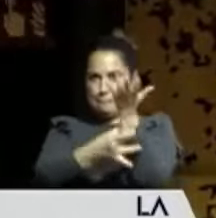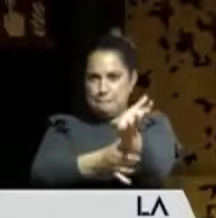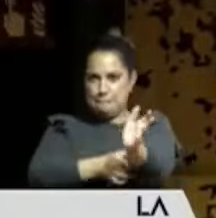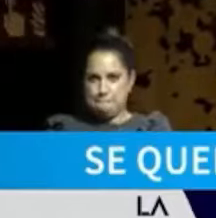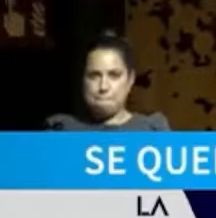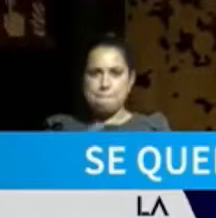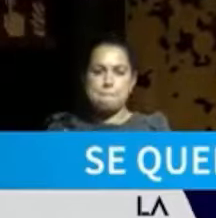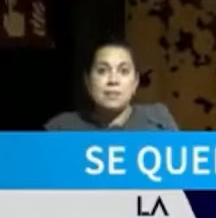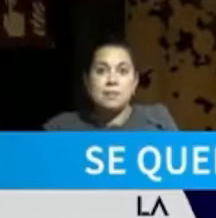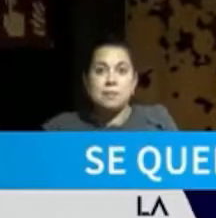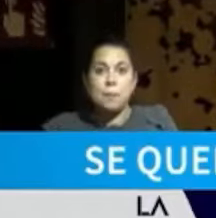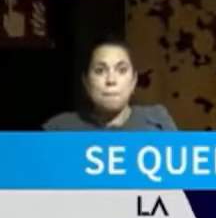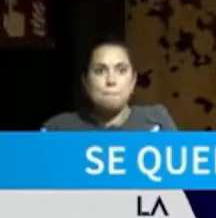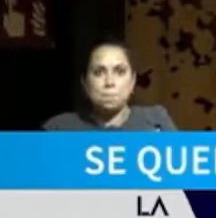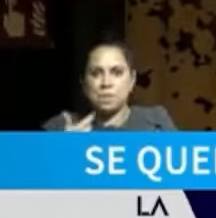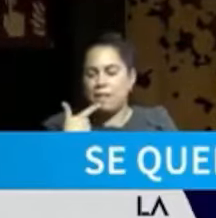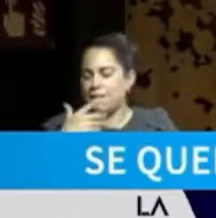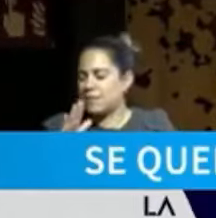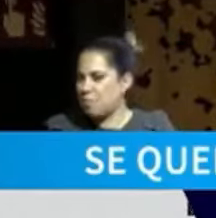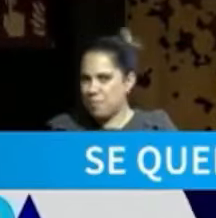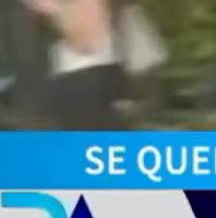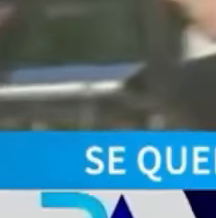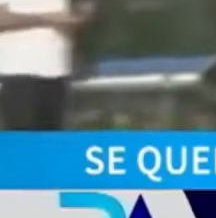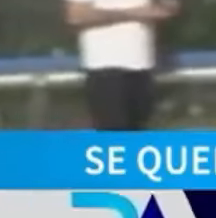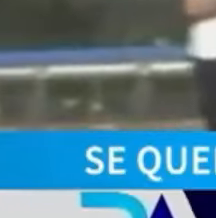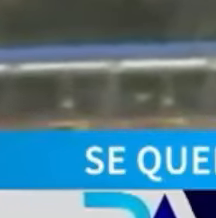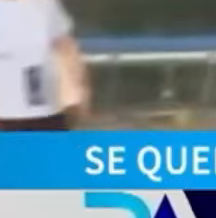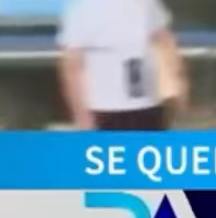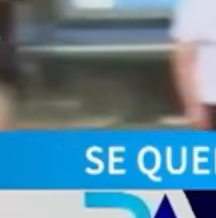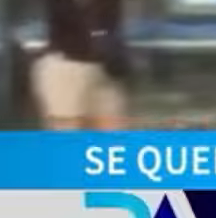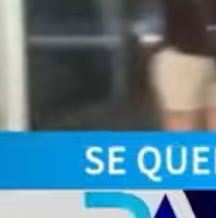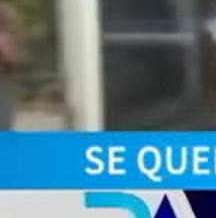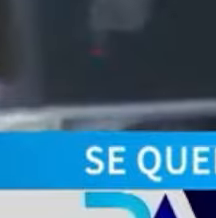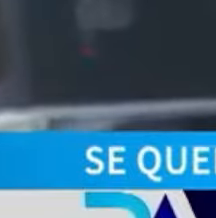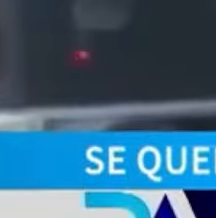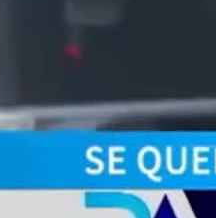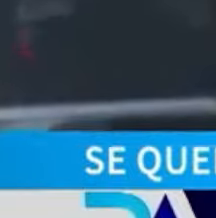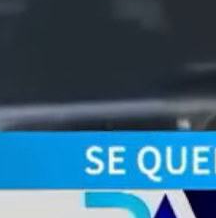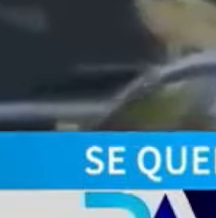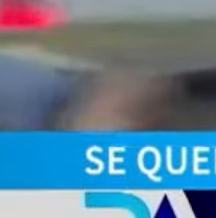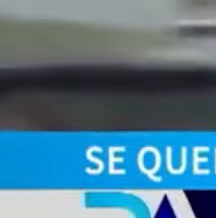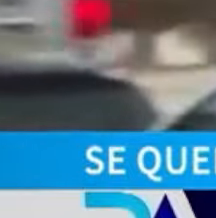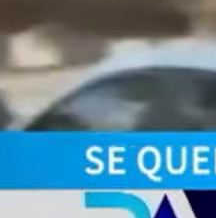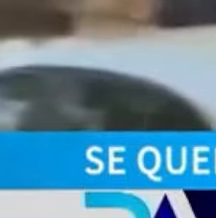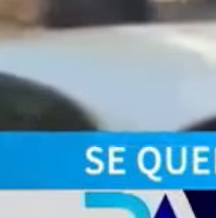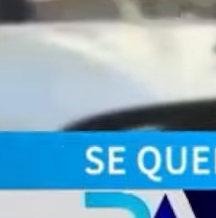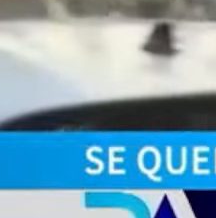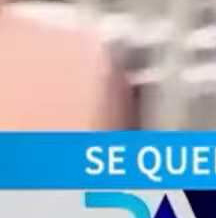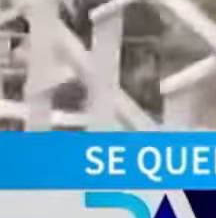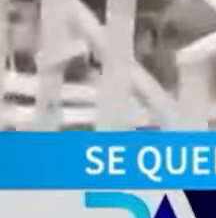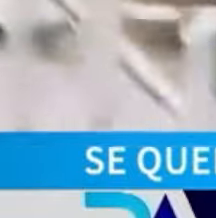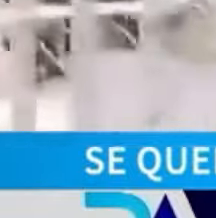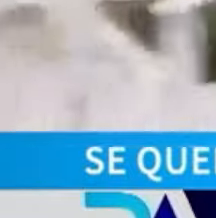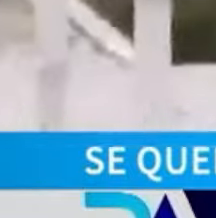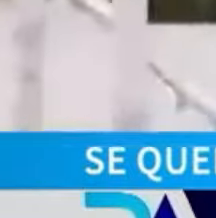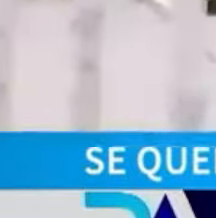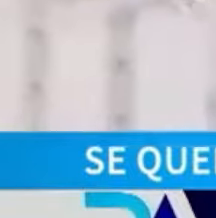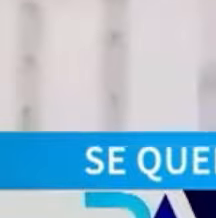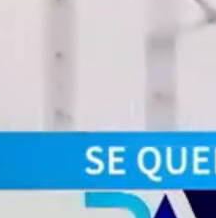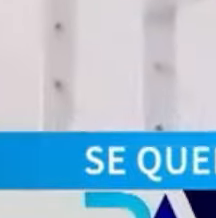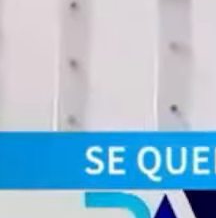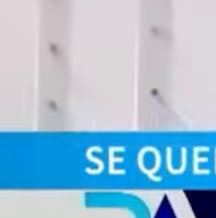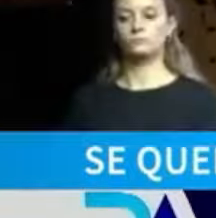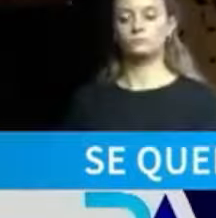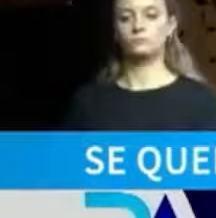begoña Gómez reaparece Ay perdonad a la espera de que la justicia decida si da carpetazo a la causa en la que el juez peinado le sigue